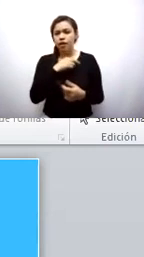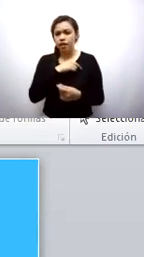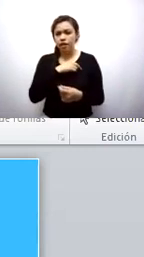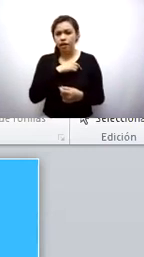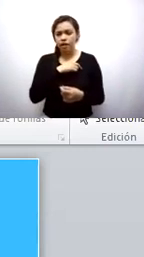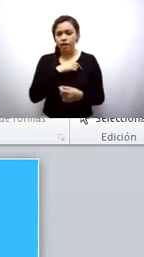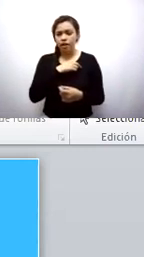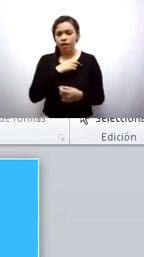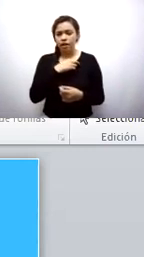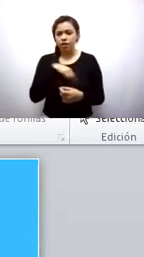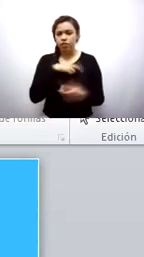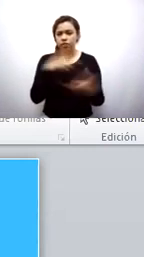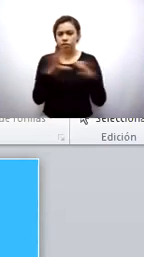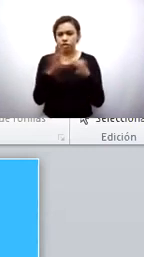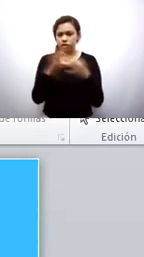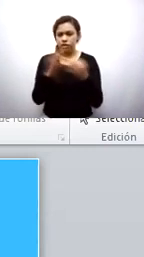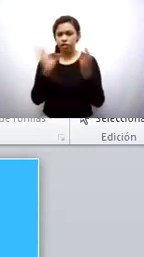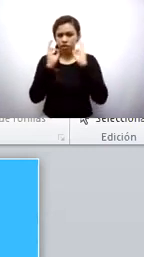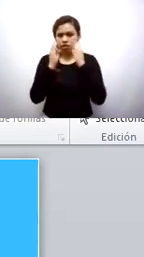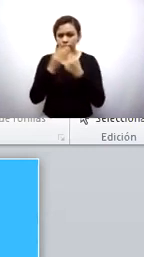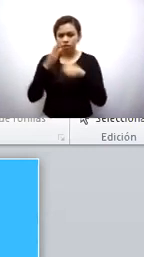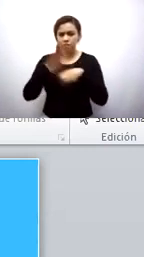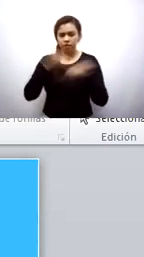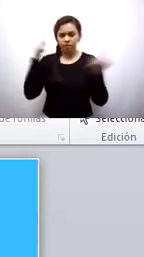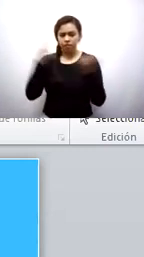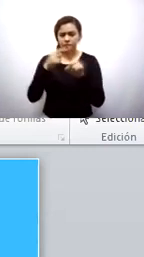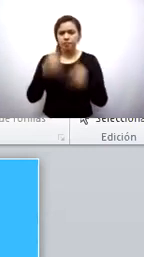explicar pues de una manera un poco más concreta, perdón.